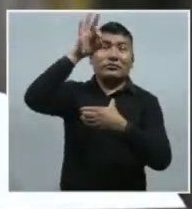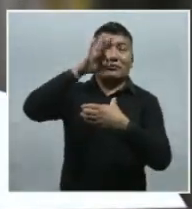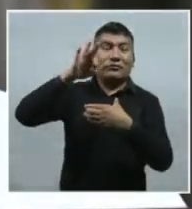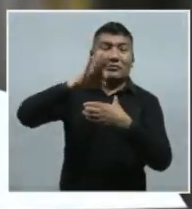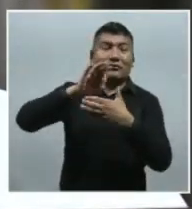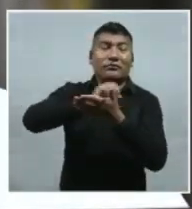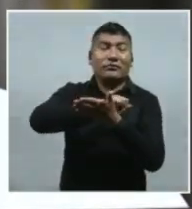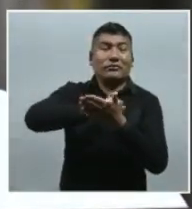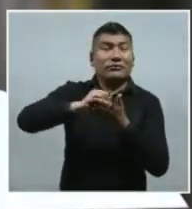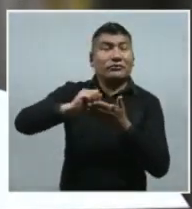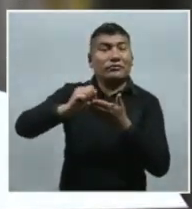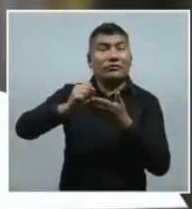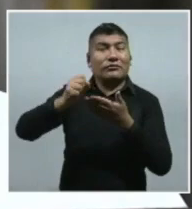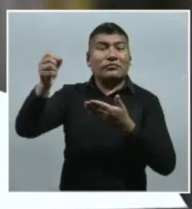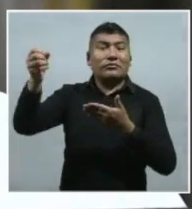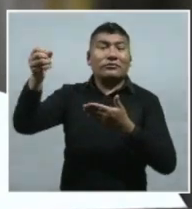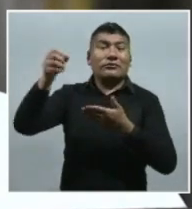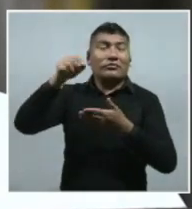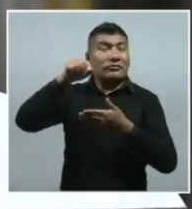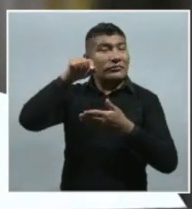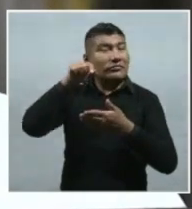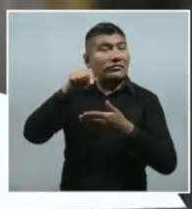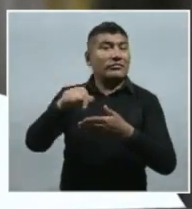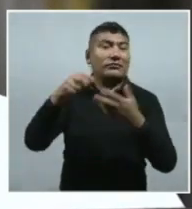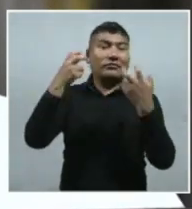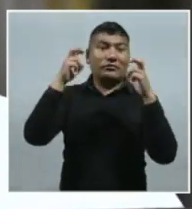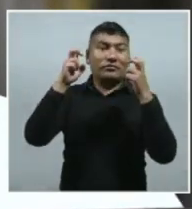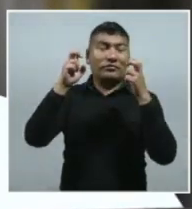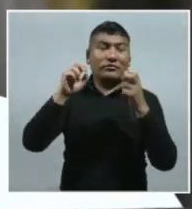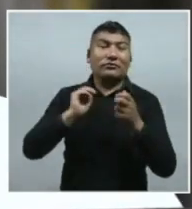introduce en esa relación